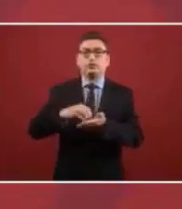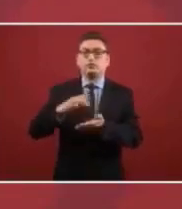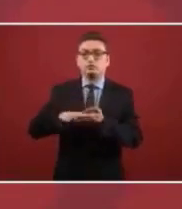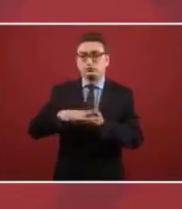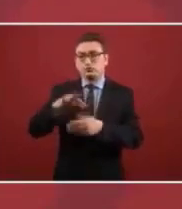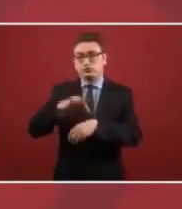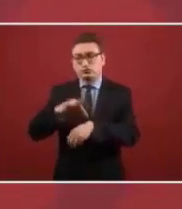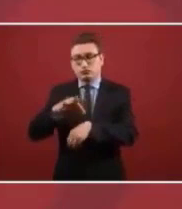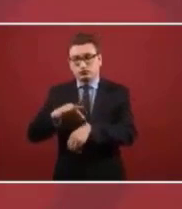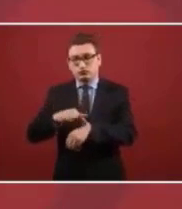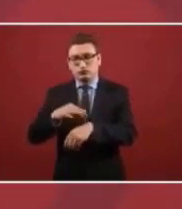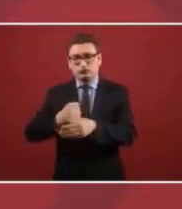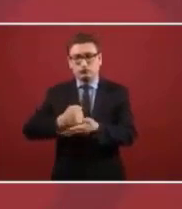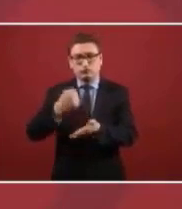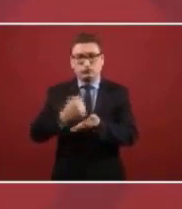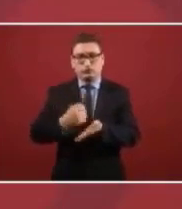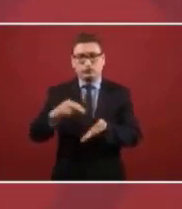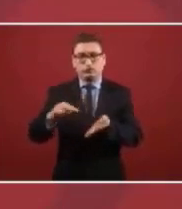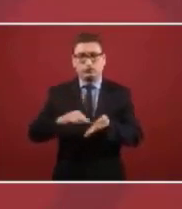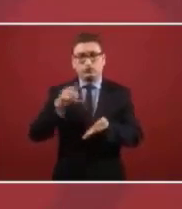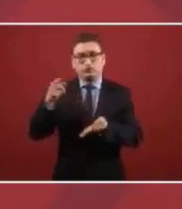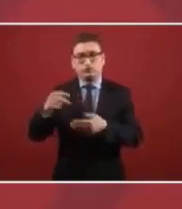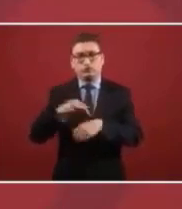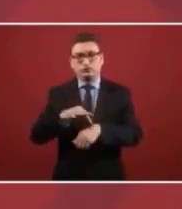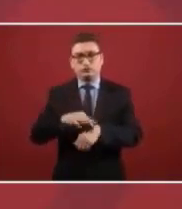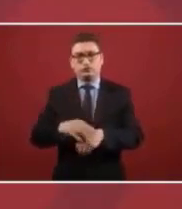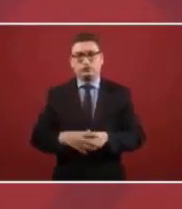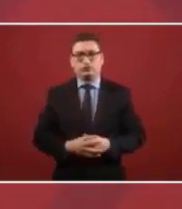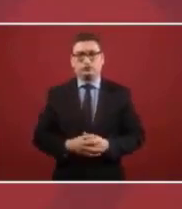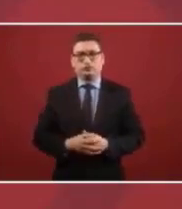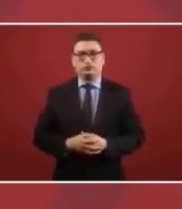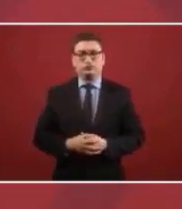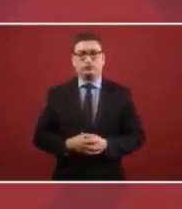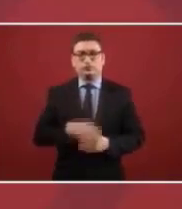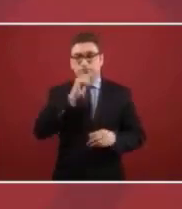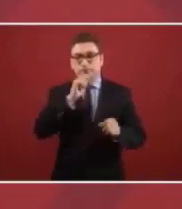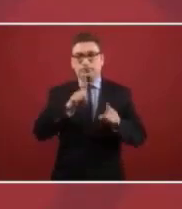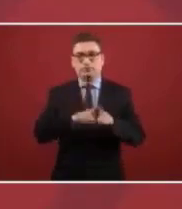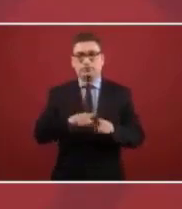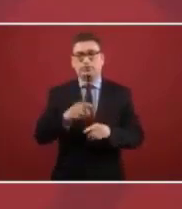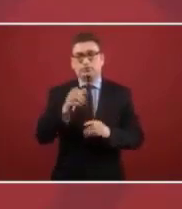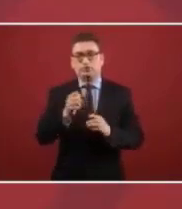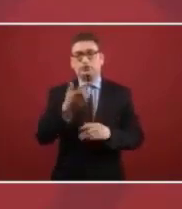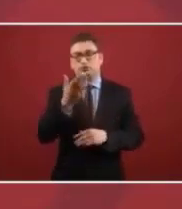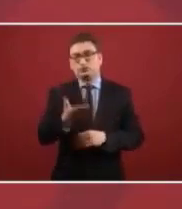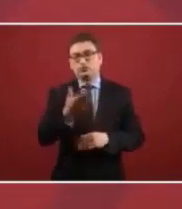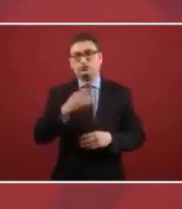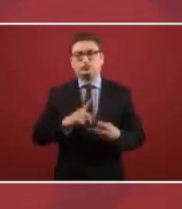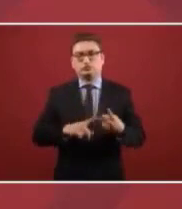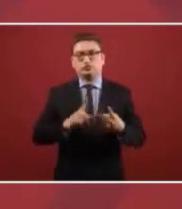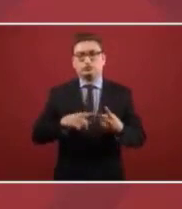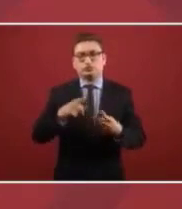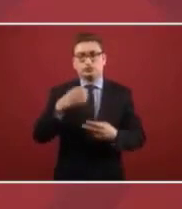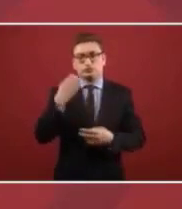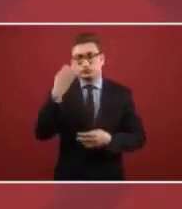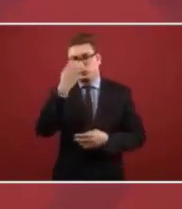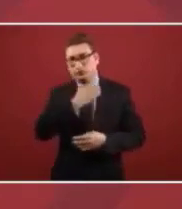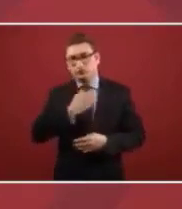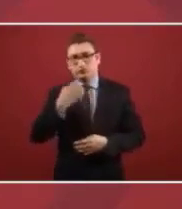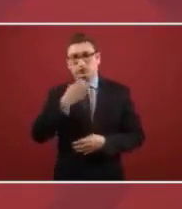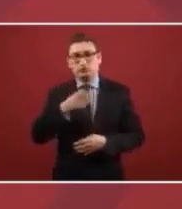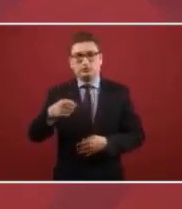sella sello y firma del médico también se solicita un análisis general de